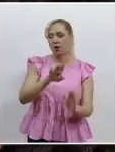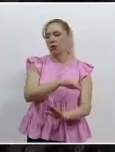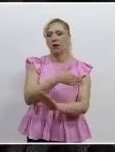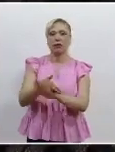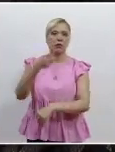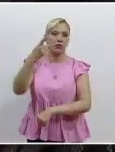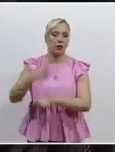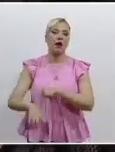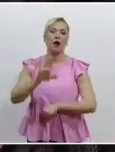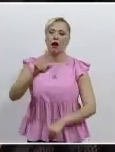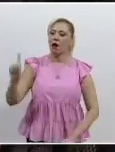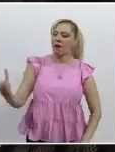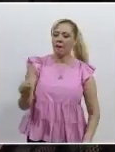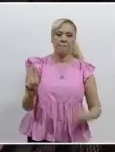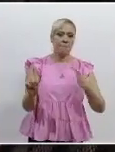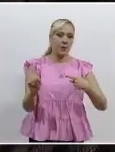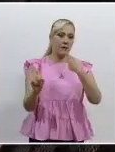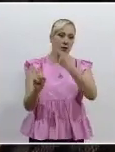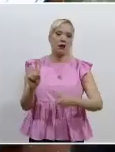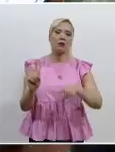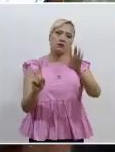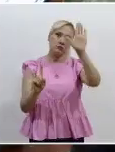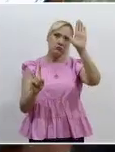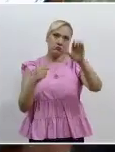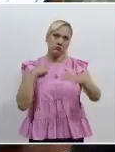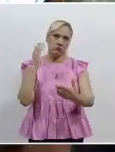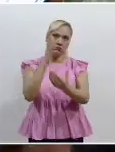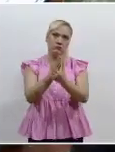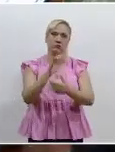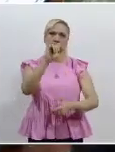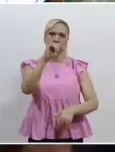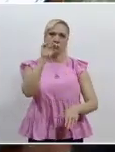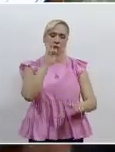que la parte afectada ejerza la acción de responsabilidad civil y